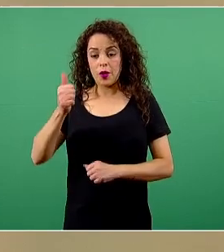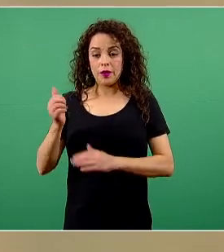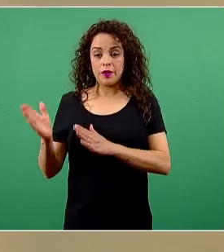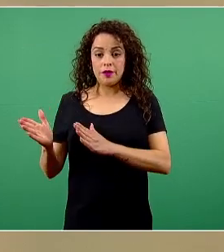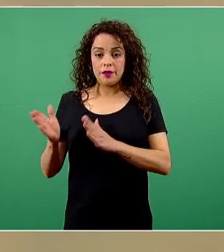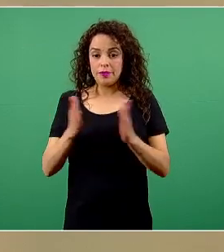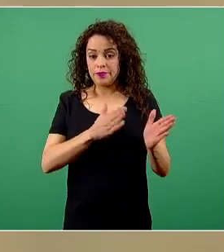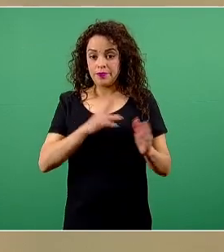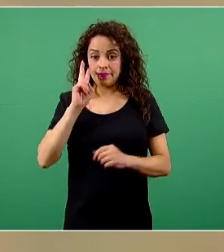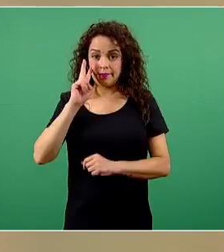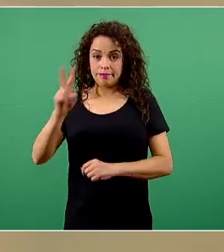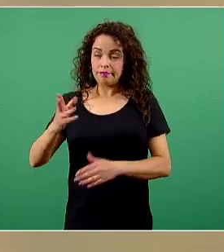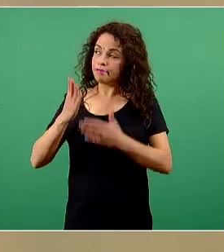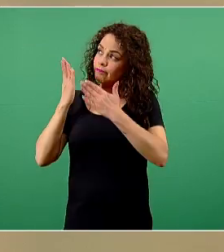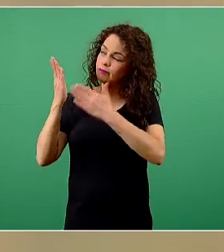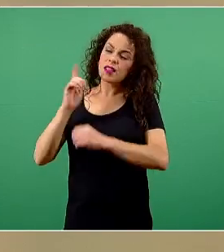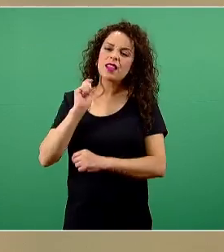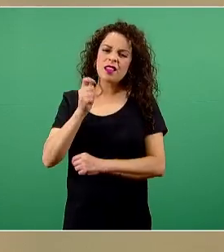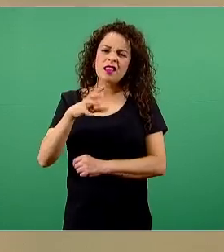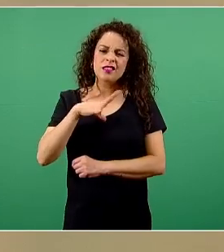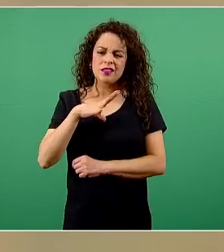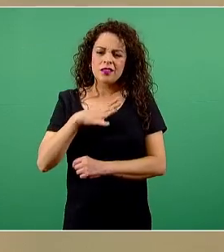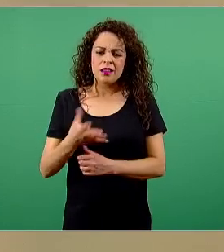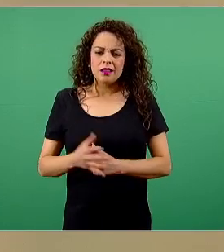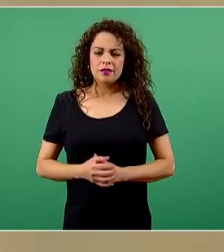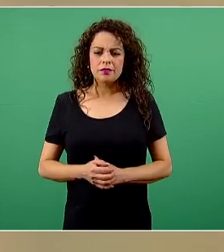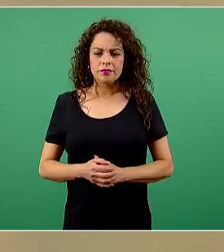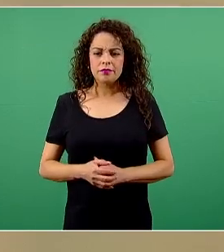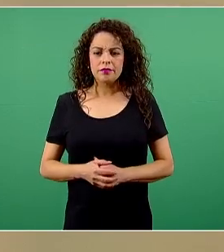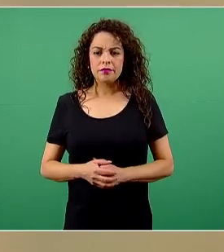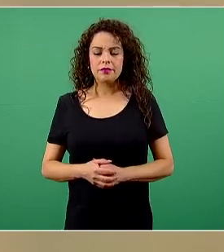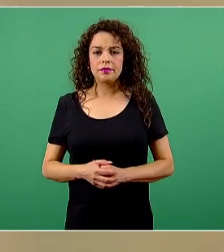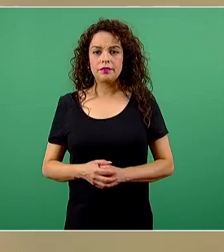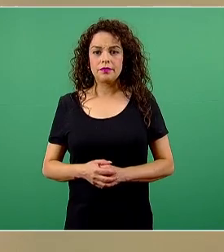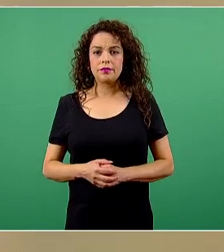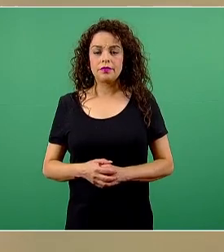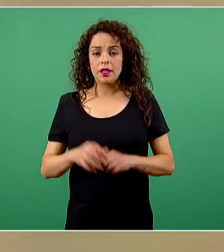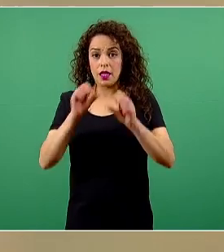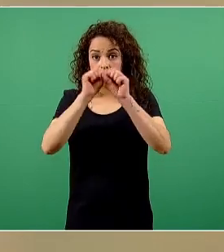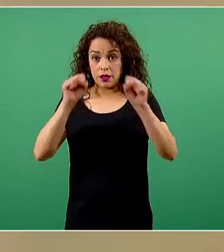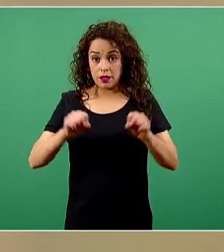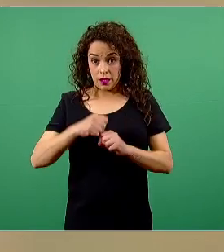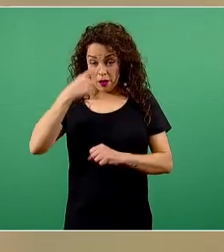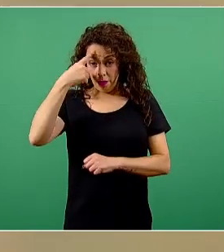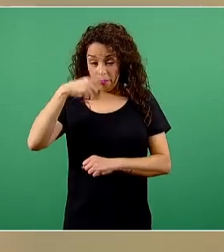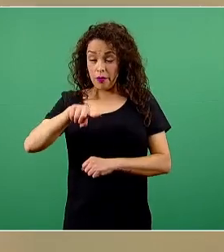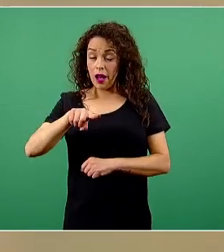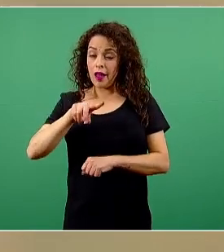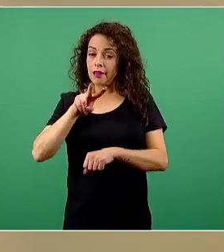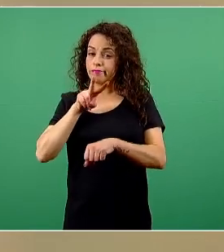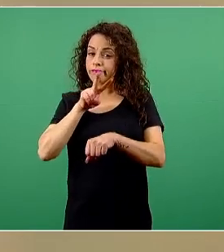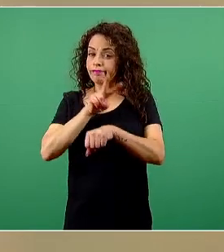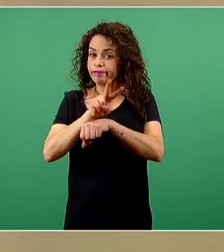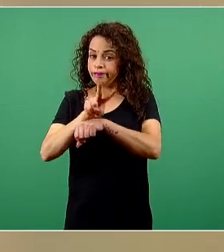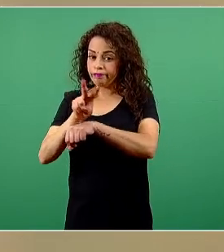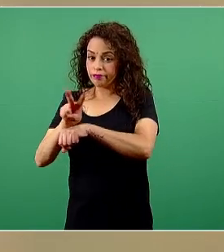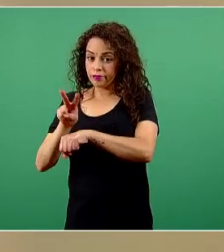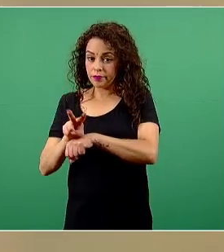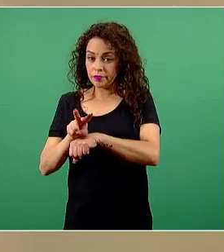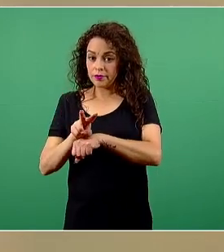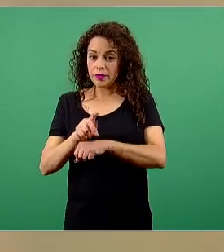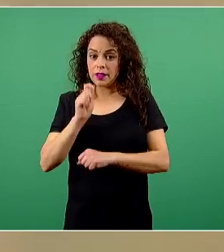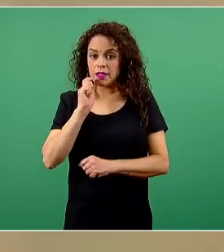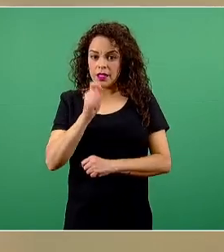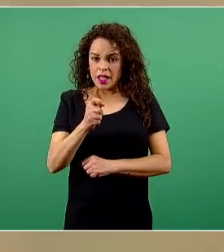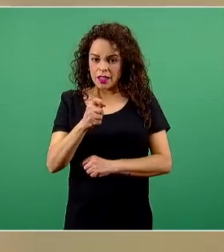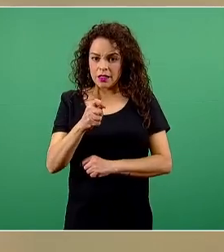¿Qué encontramos? Encontramos, complementando al sistema de vigilancia que hace las pruebas moleculares de